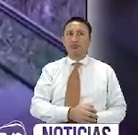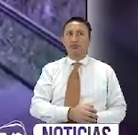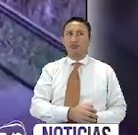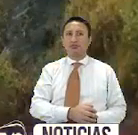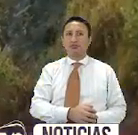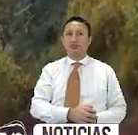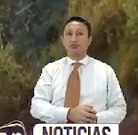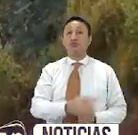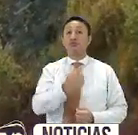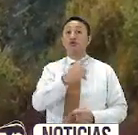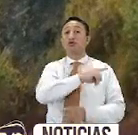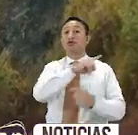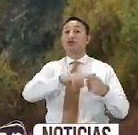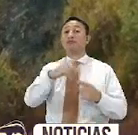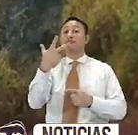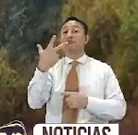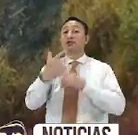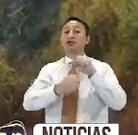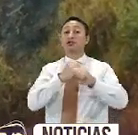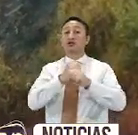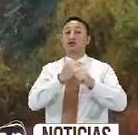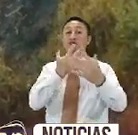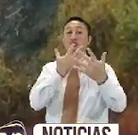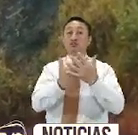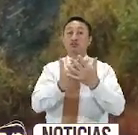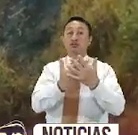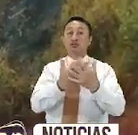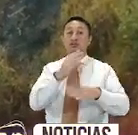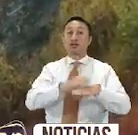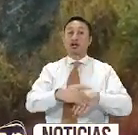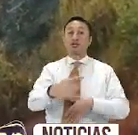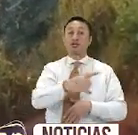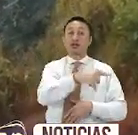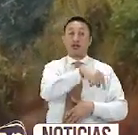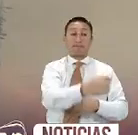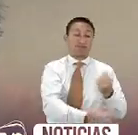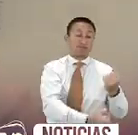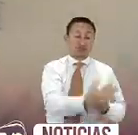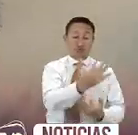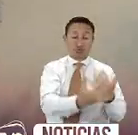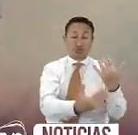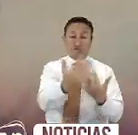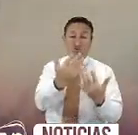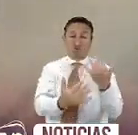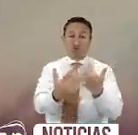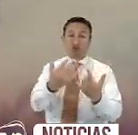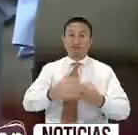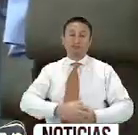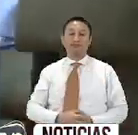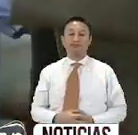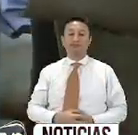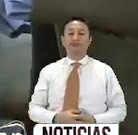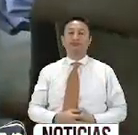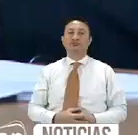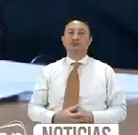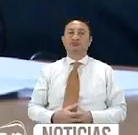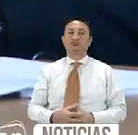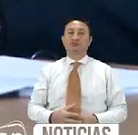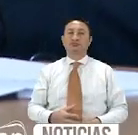de 1 a 3 años de prisión por el delito de incendios forestales y vegetación.